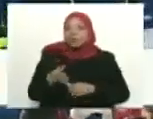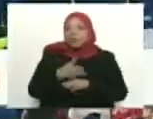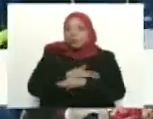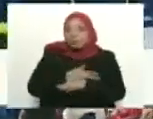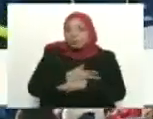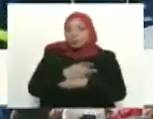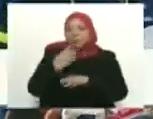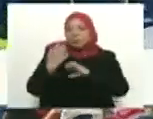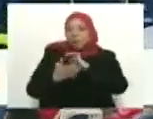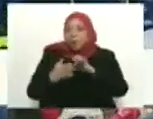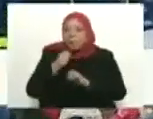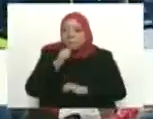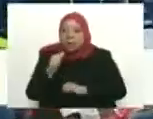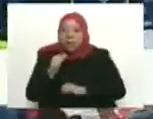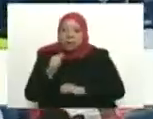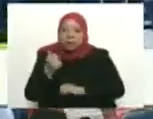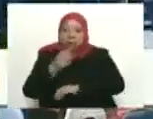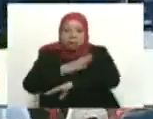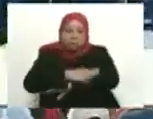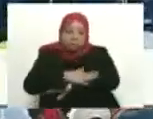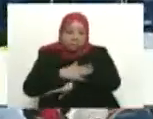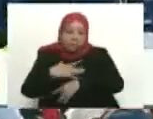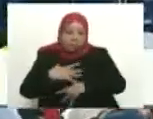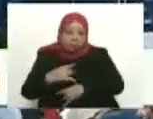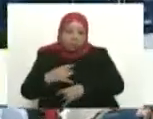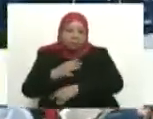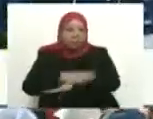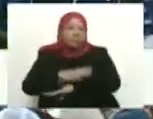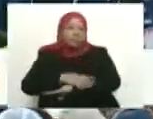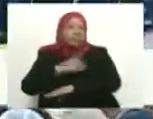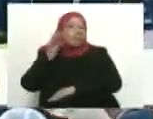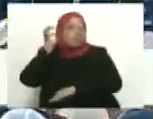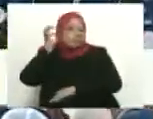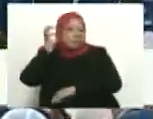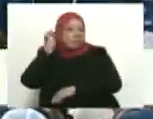premeditación, mala intención de parte de ustedes.